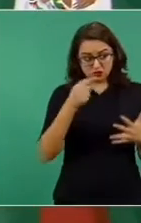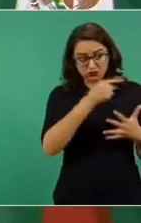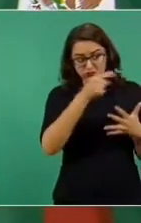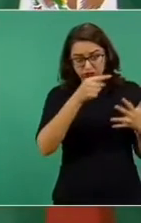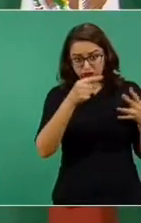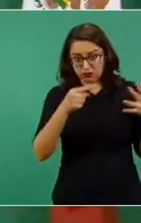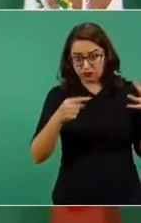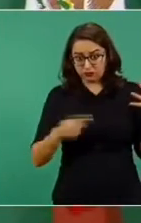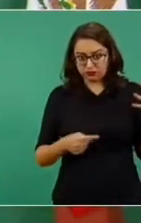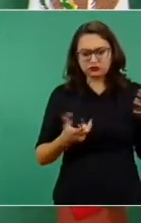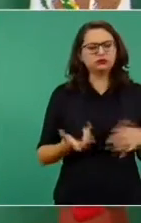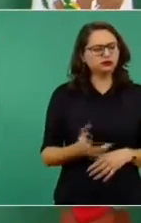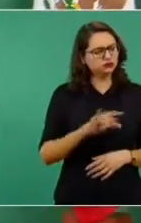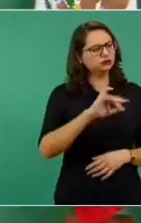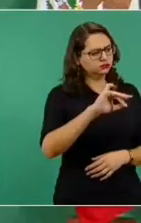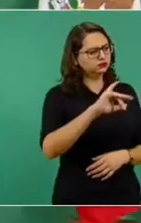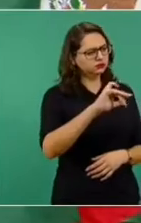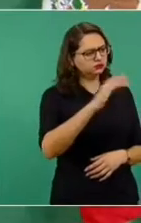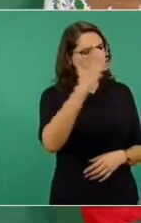Y ahí dicen sí